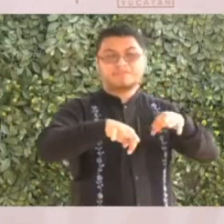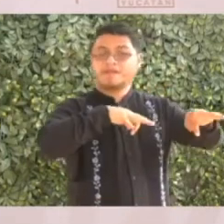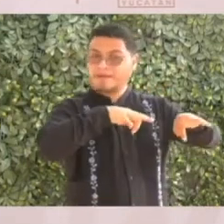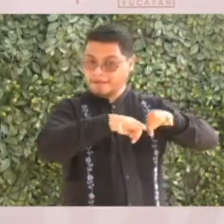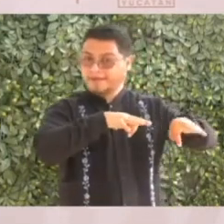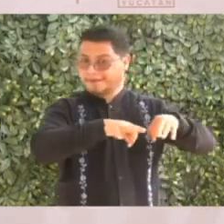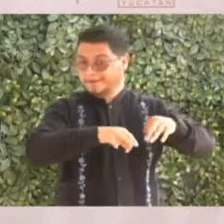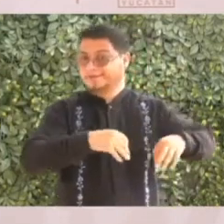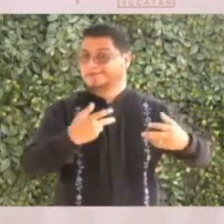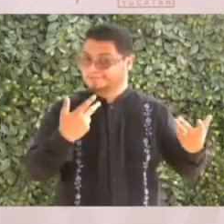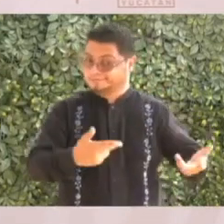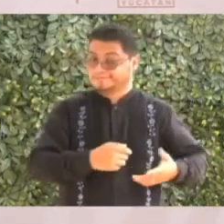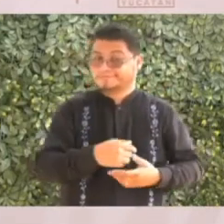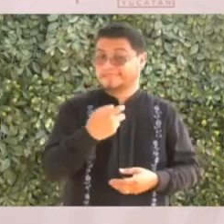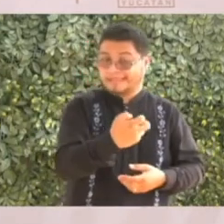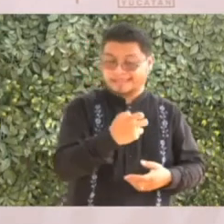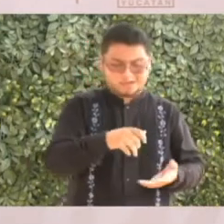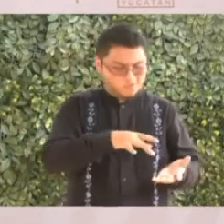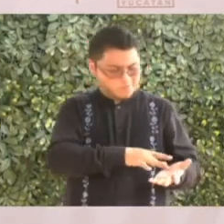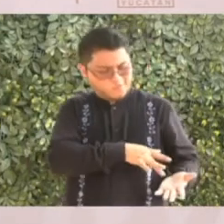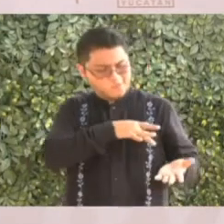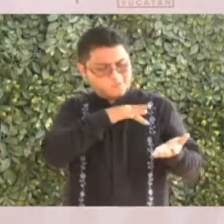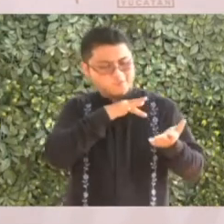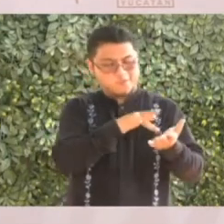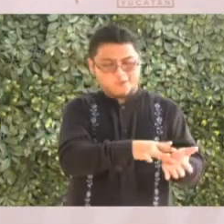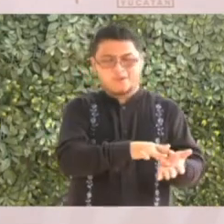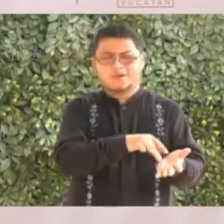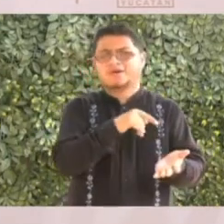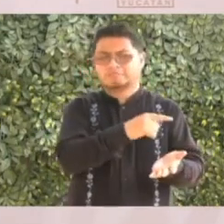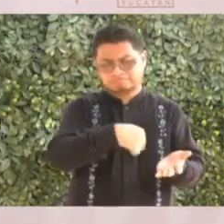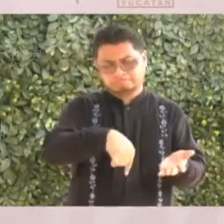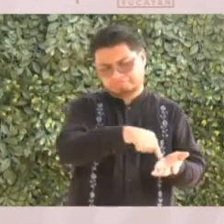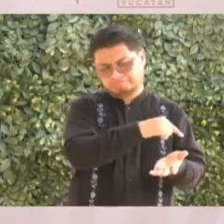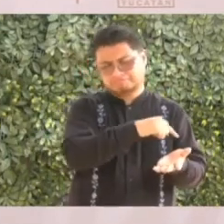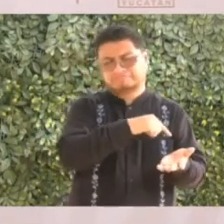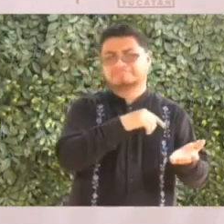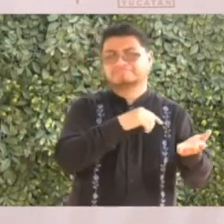una inversión de